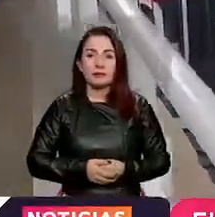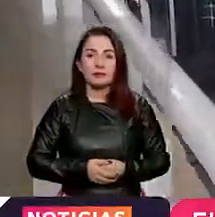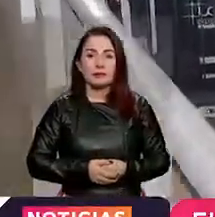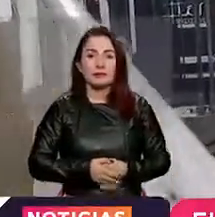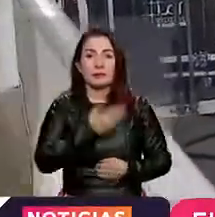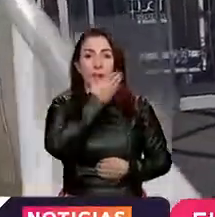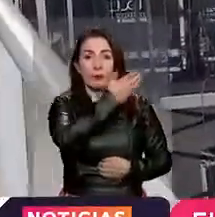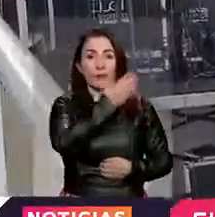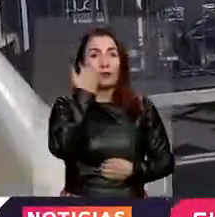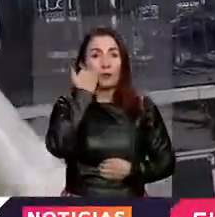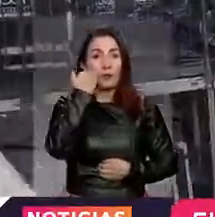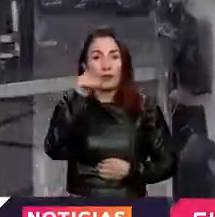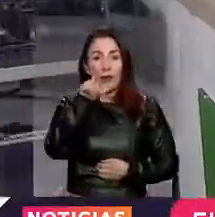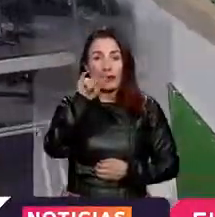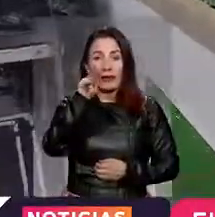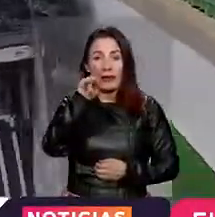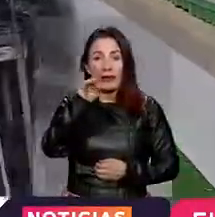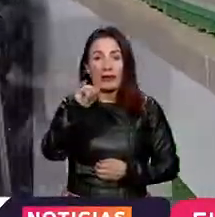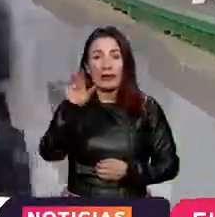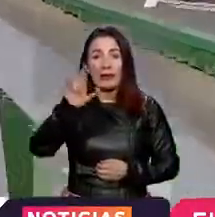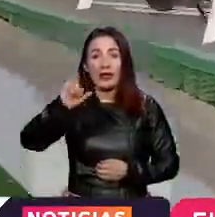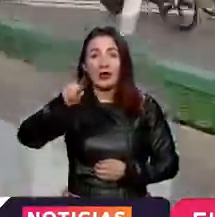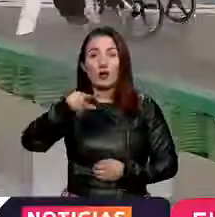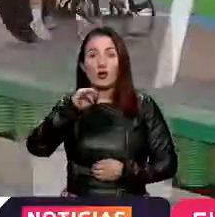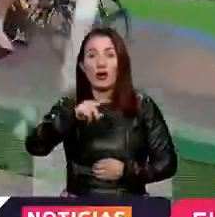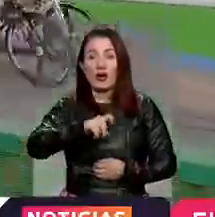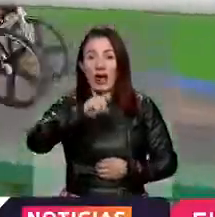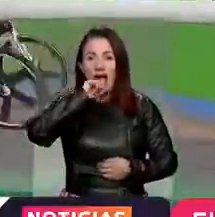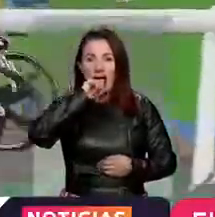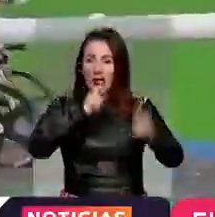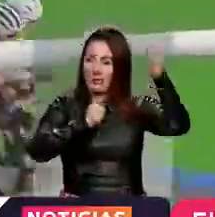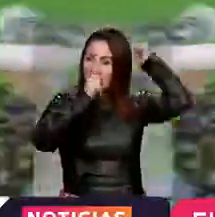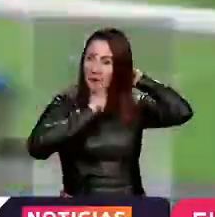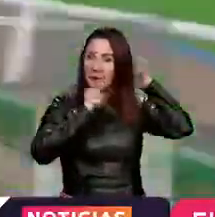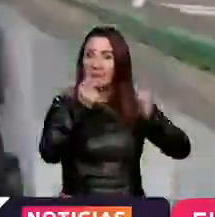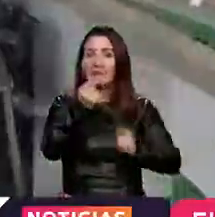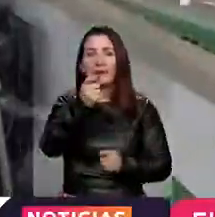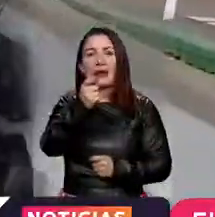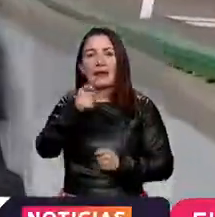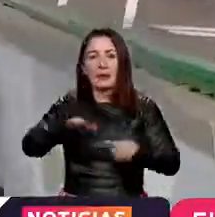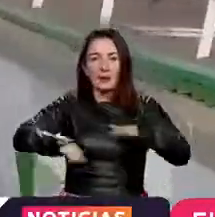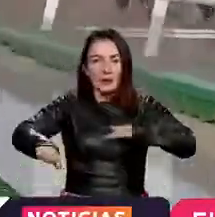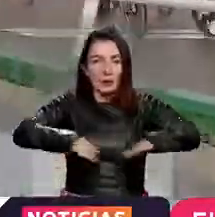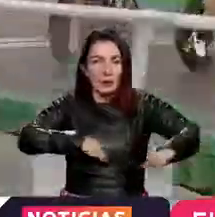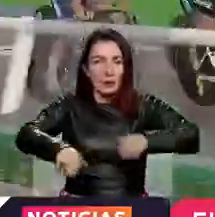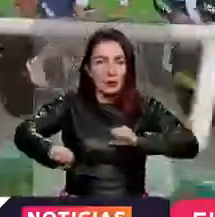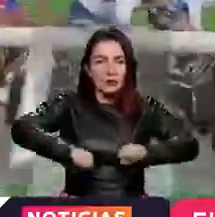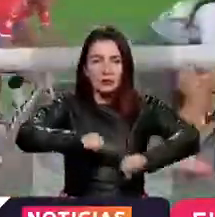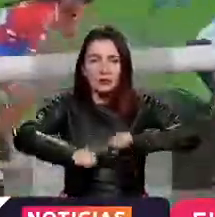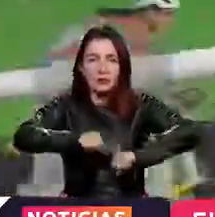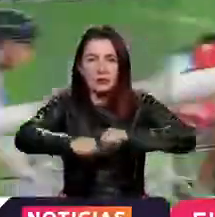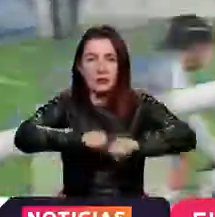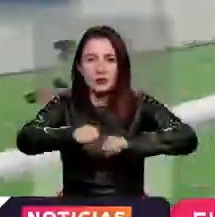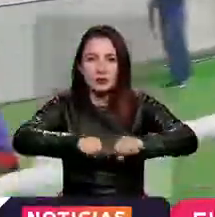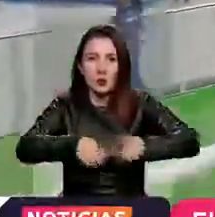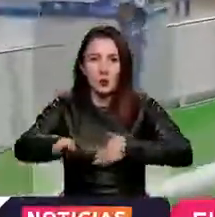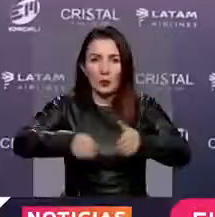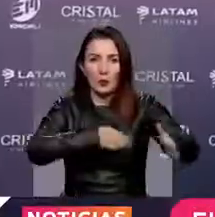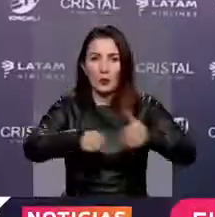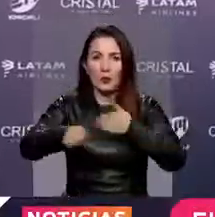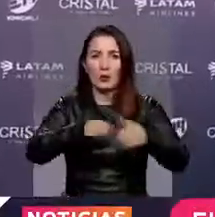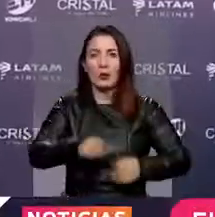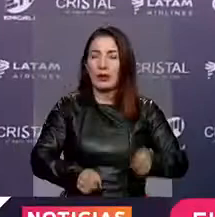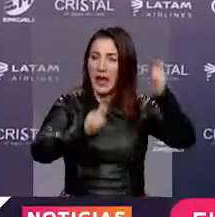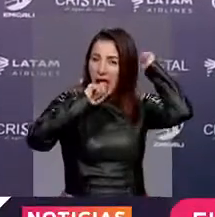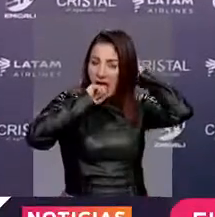Mientras que la capitalina Lina Rojas alcanzó plata en la prueba Madison en ciclismo de pista. Además, logró oro este sábado en persecución por equipos.